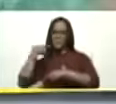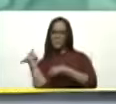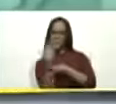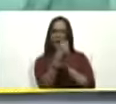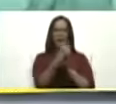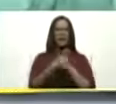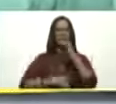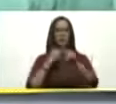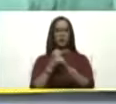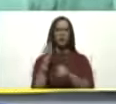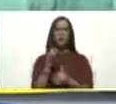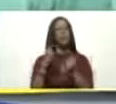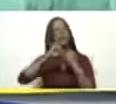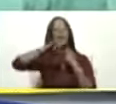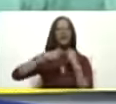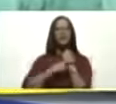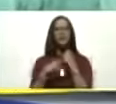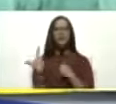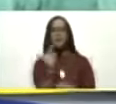exterior como se fue Guaidó.